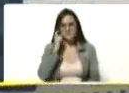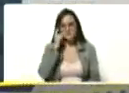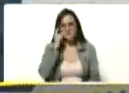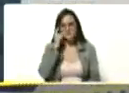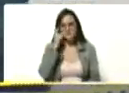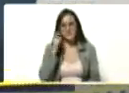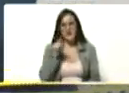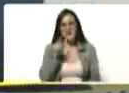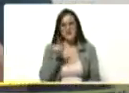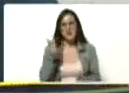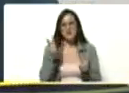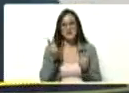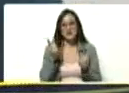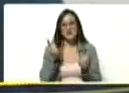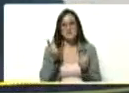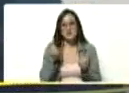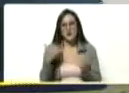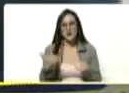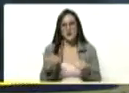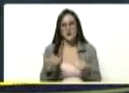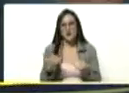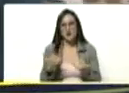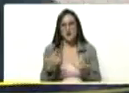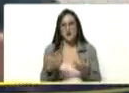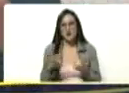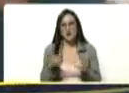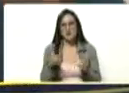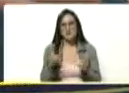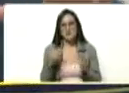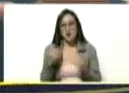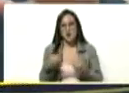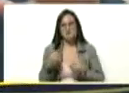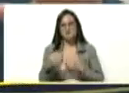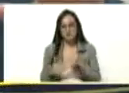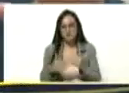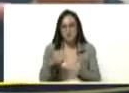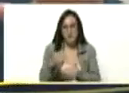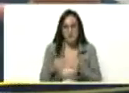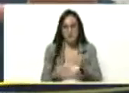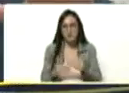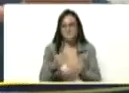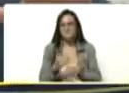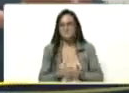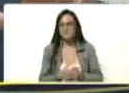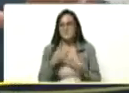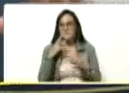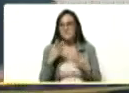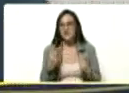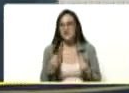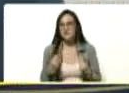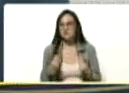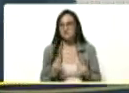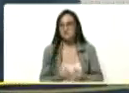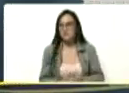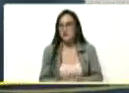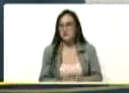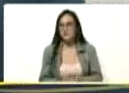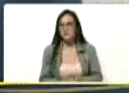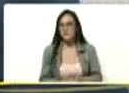el campo que tenemos enfrente. Las condiciones se están dando, se han venido dando para que de lo que es